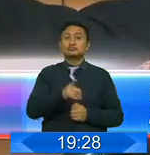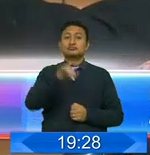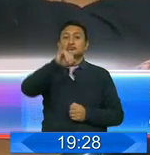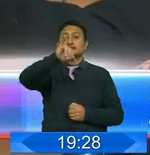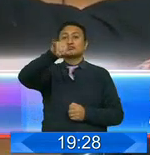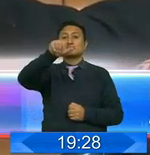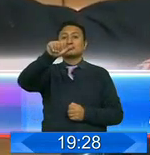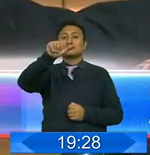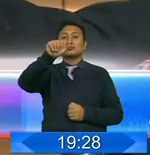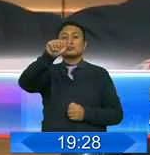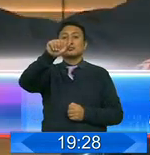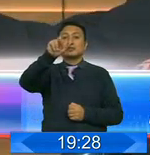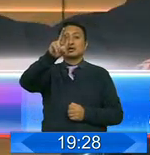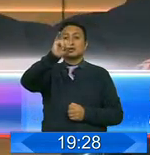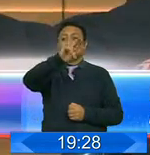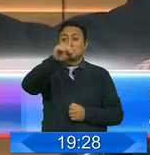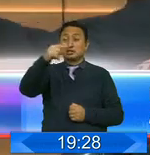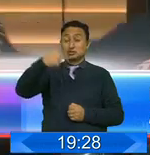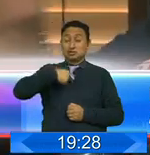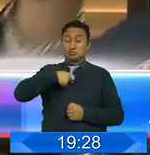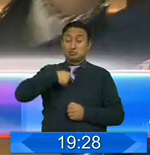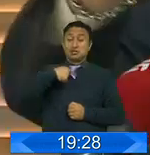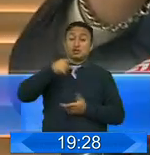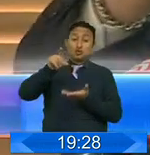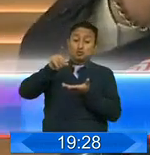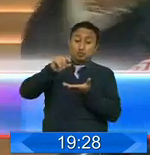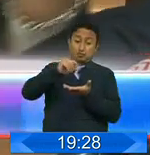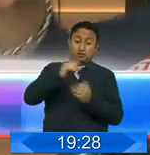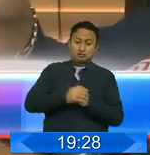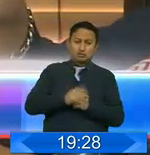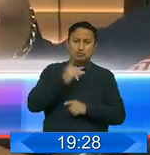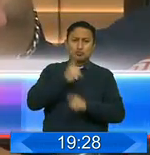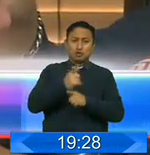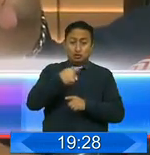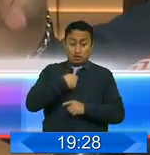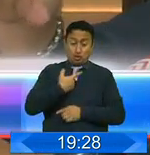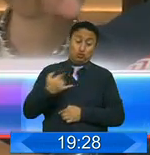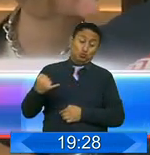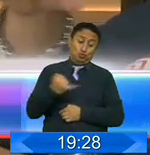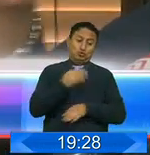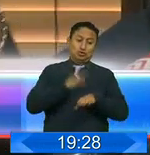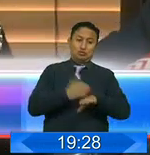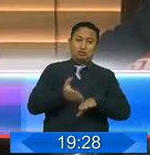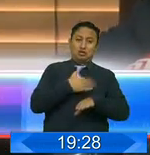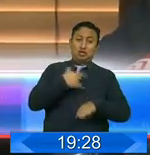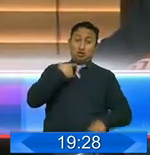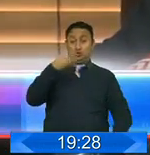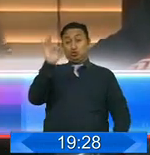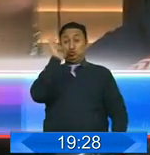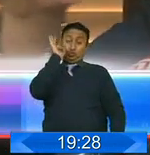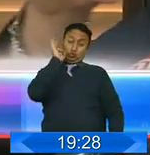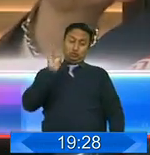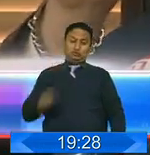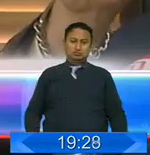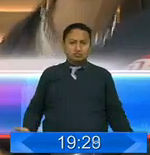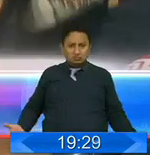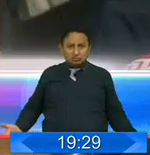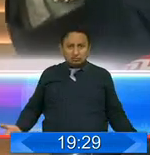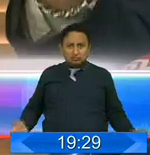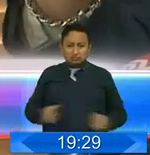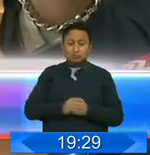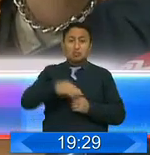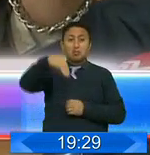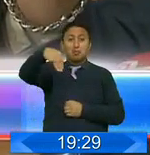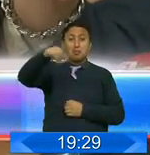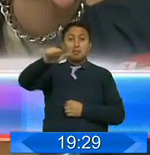les ha supuestamente drogado, ¿sí? Y que por eso ellos cometieron esto, ¿sí? Si habría sido así, quiere decir que Marta